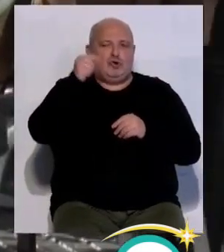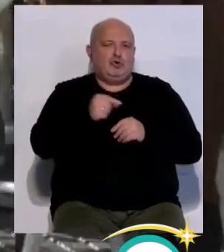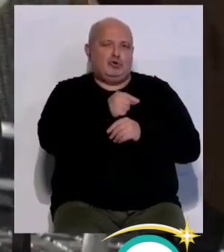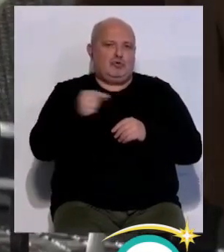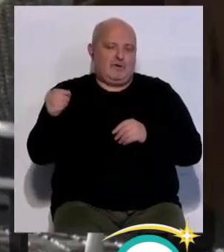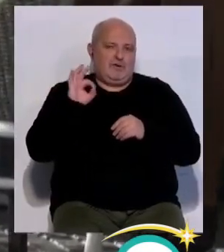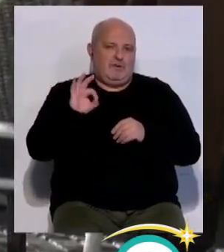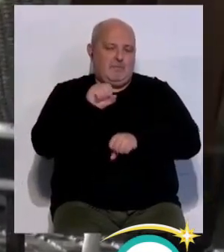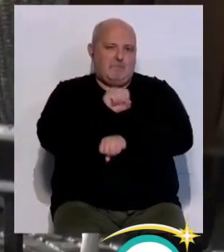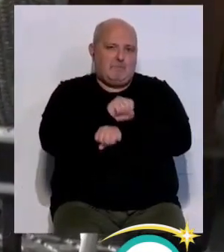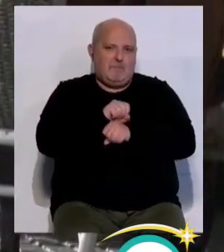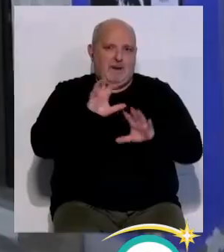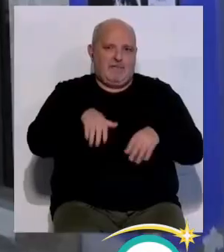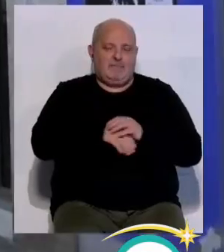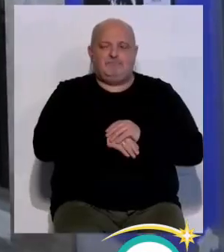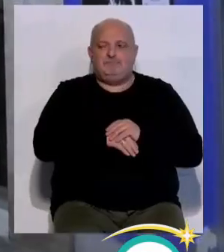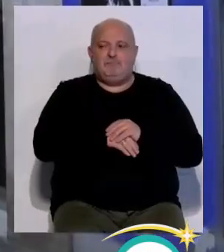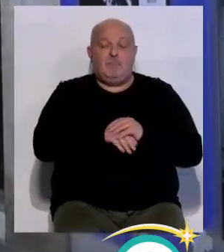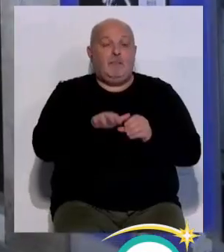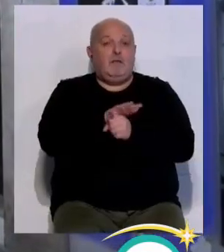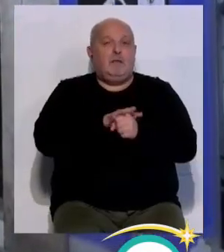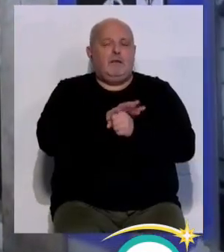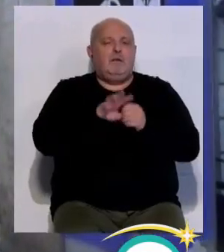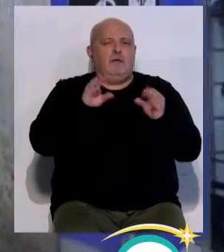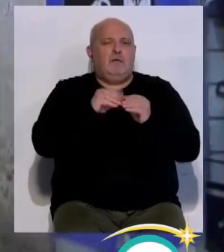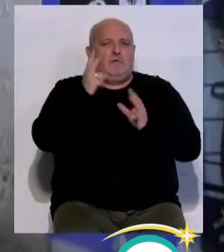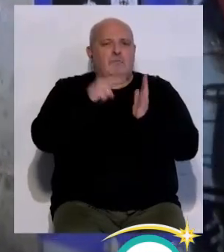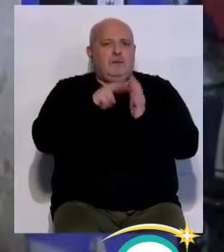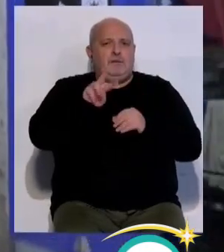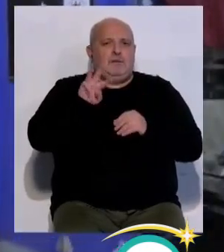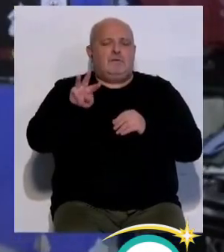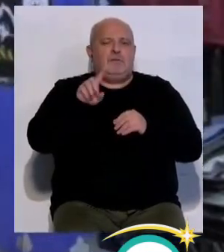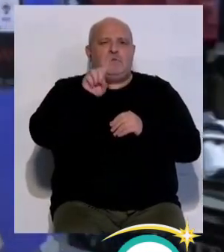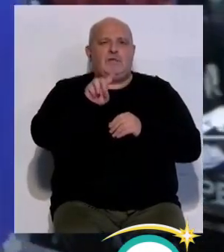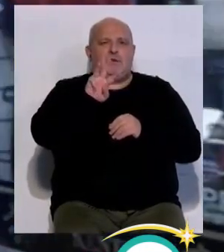del descenso del desempleo en Cádiz. La provincia concluye 2023 con